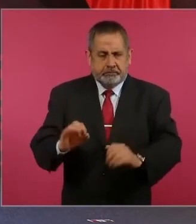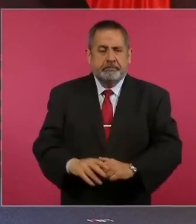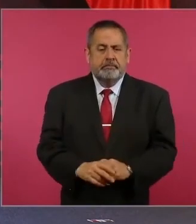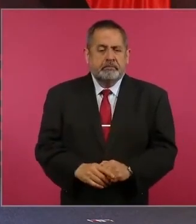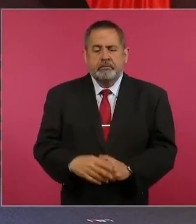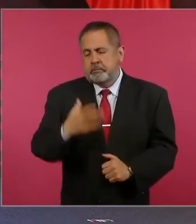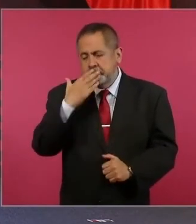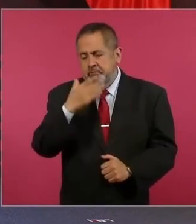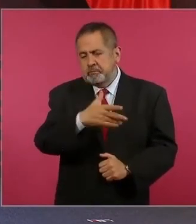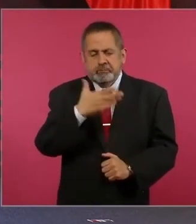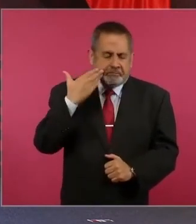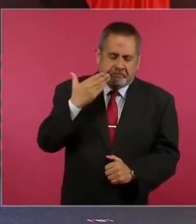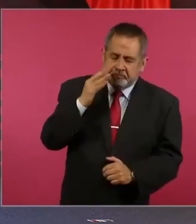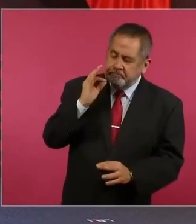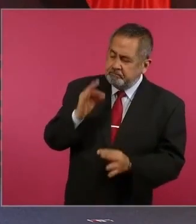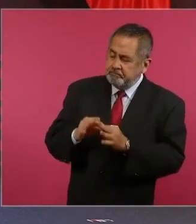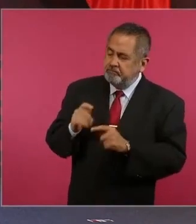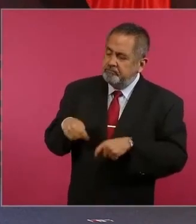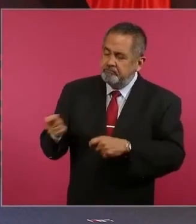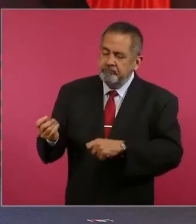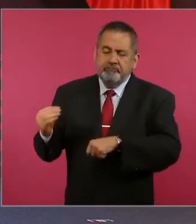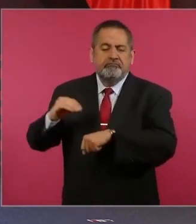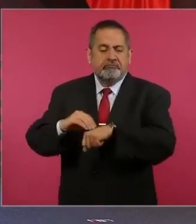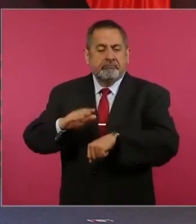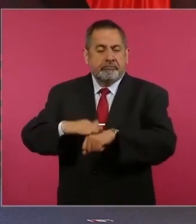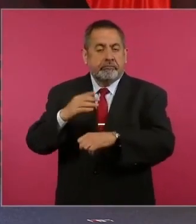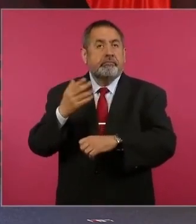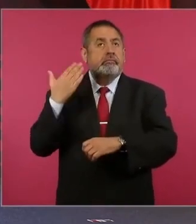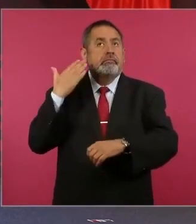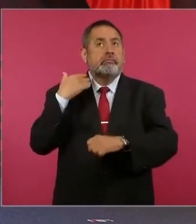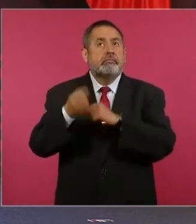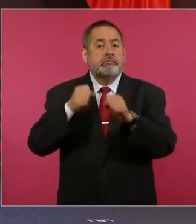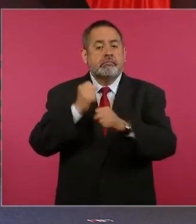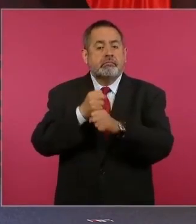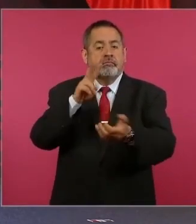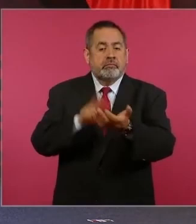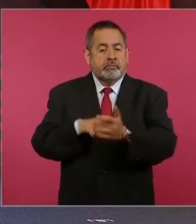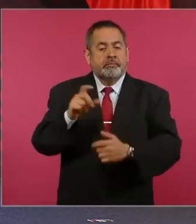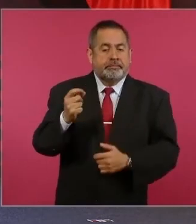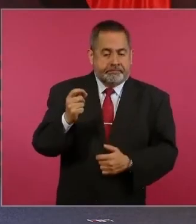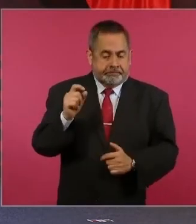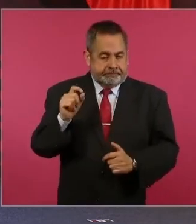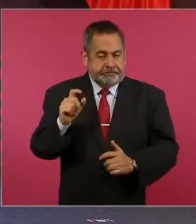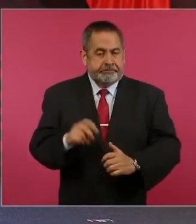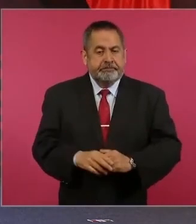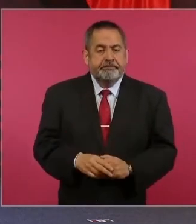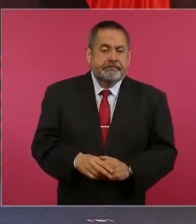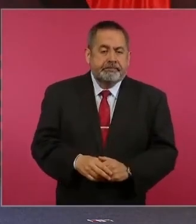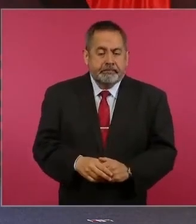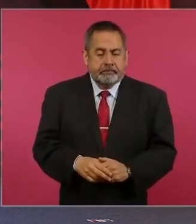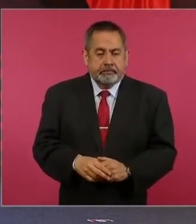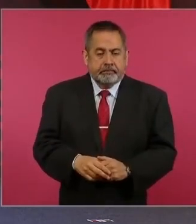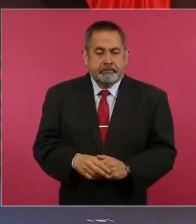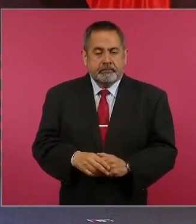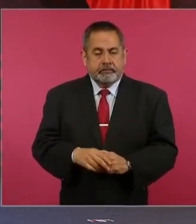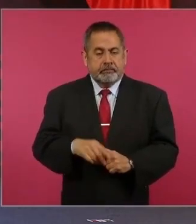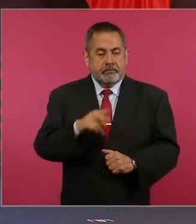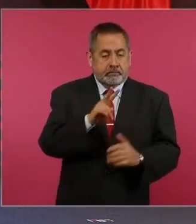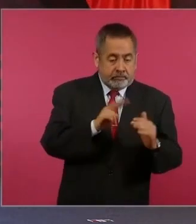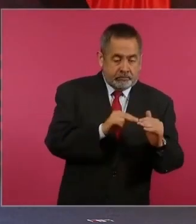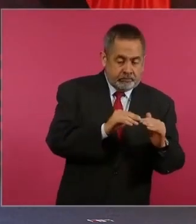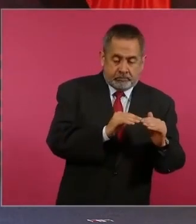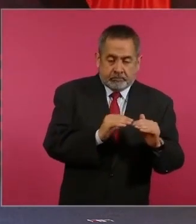Fue un buen gesto, esto en el 20, y se elevó